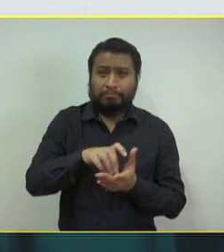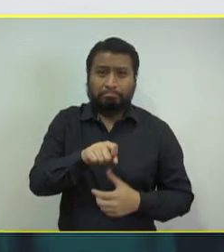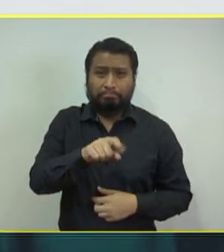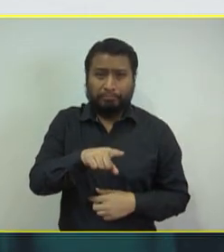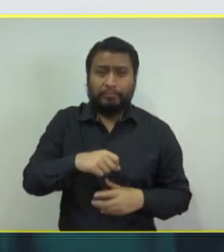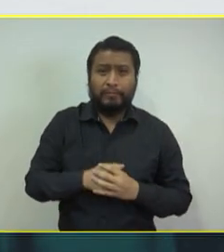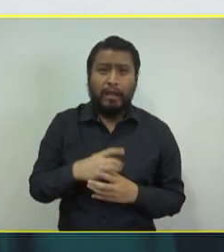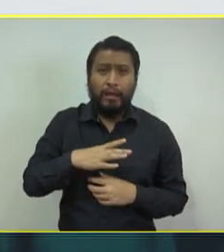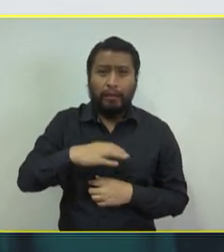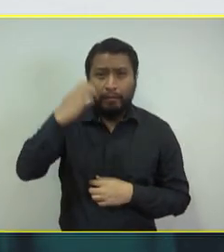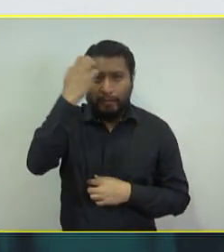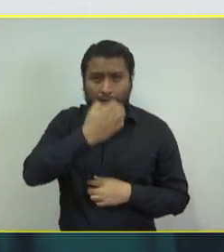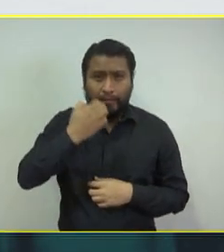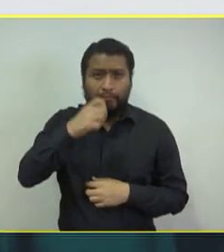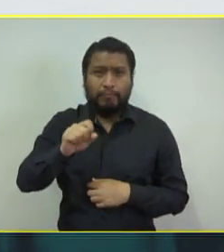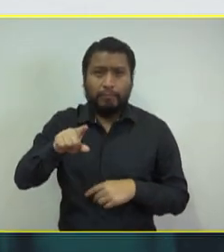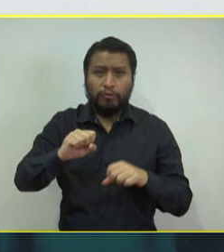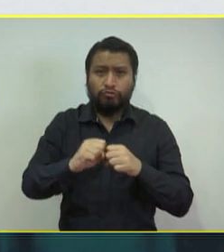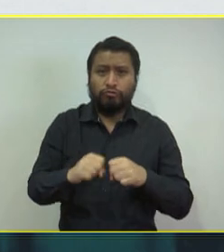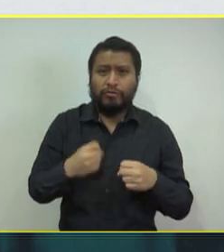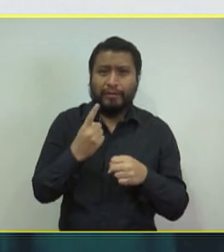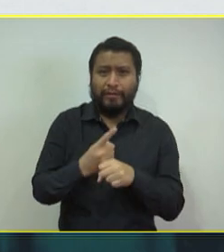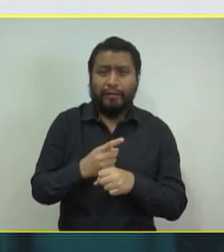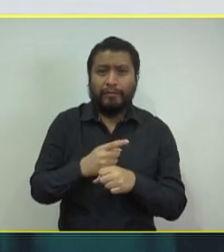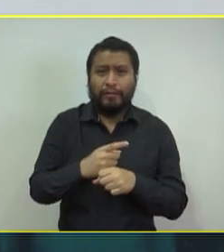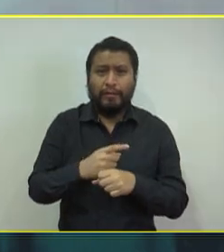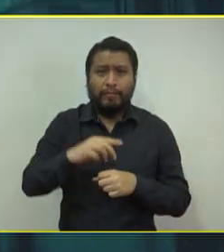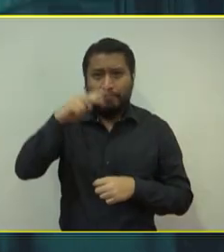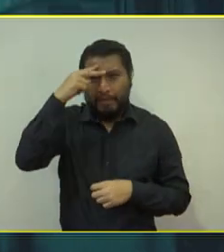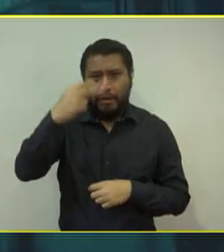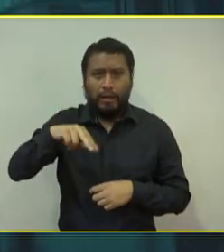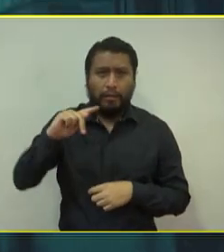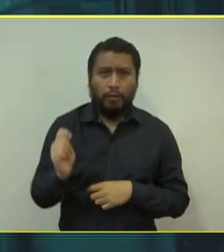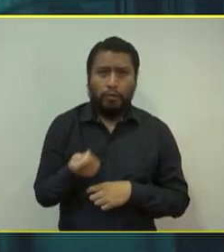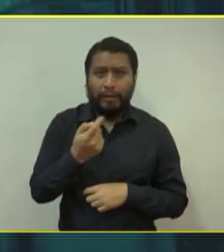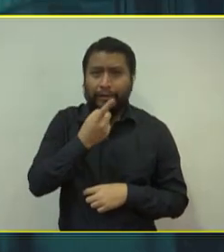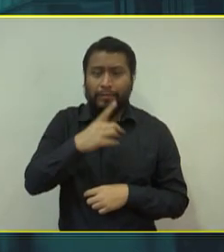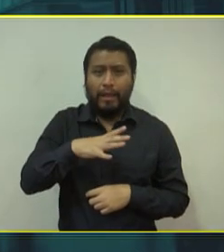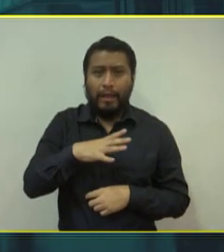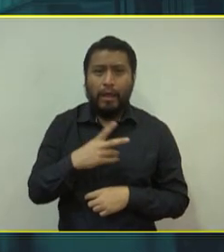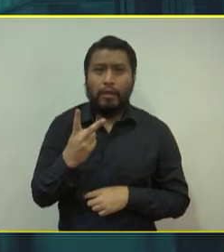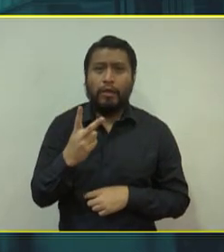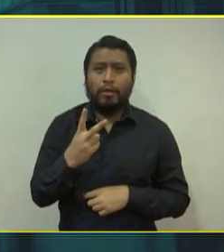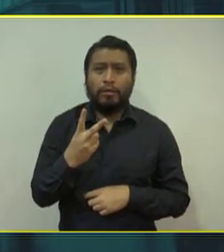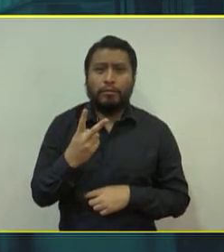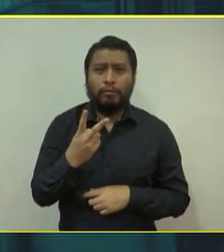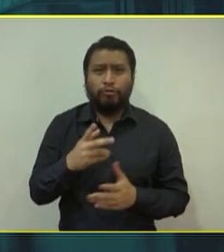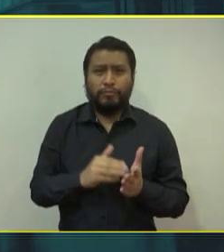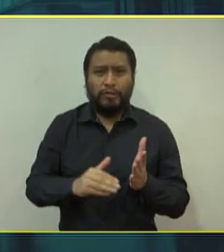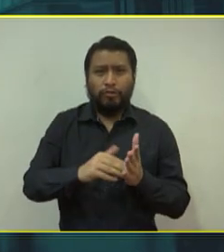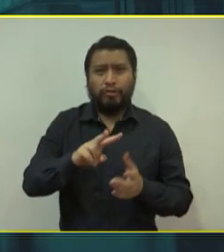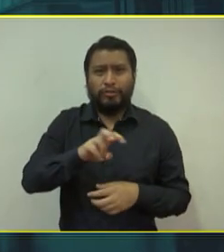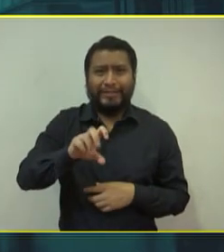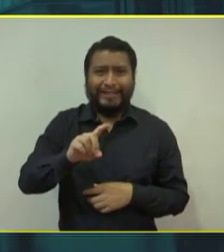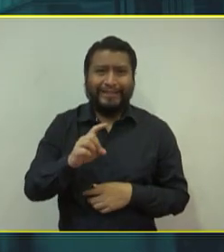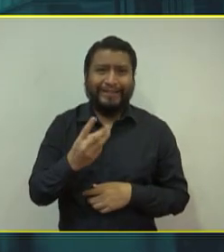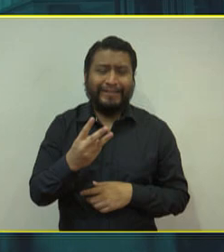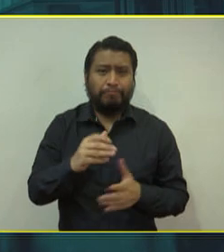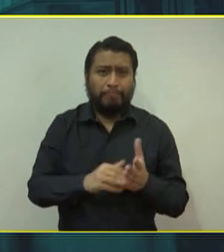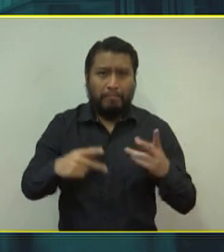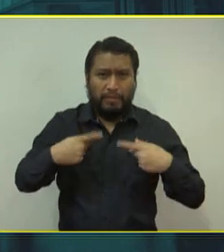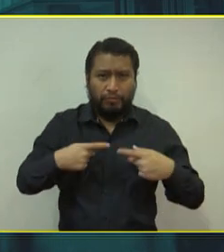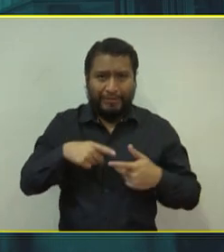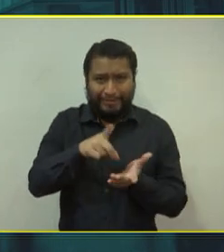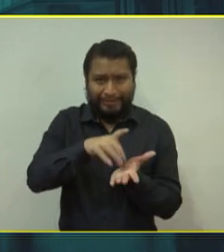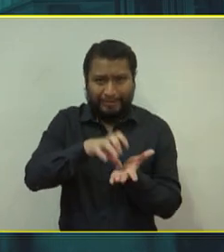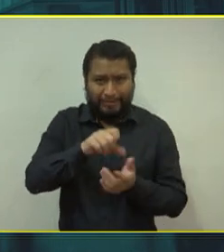una evaluación realizada por la Sociedad Mexicana de Oftalmología, en México existen 2.237.000 personas con debilidad visual